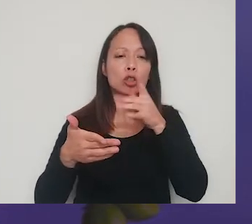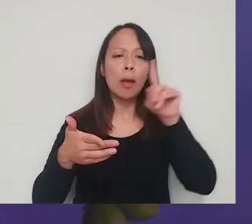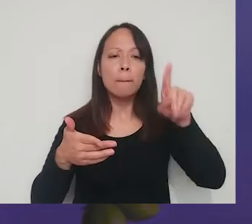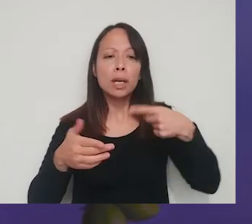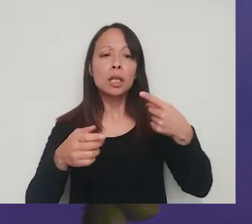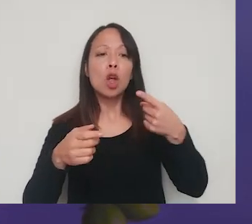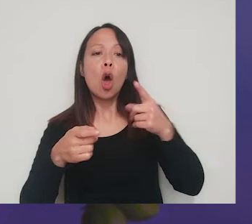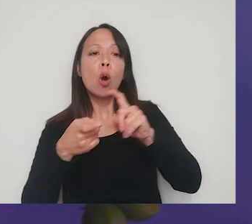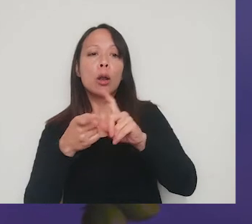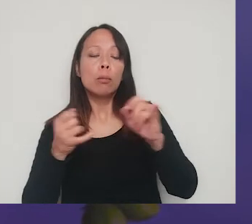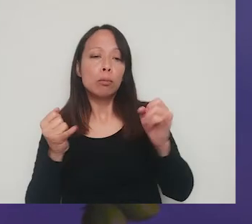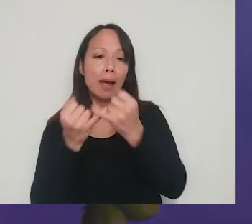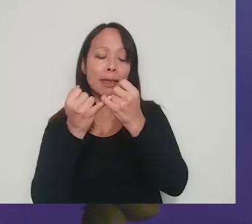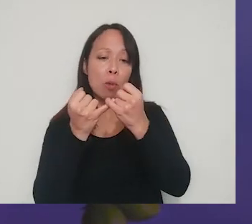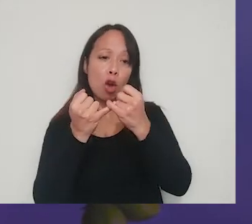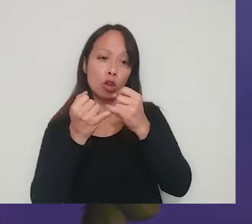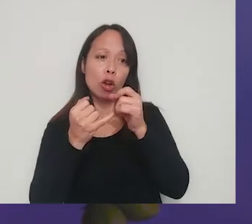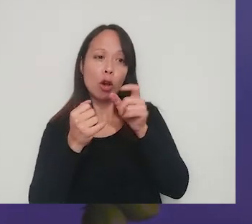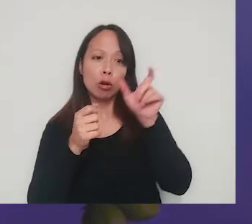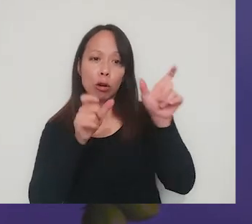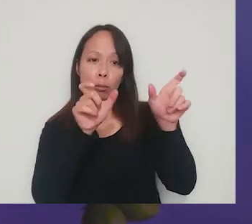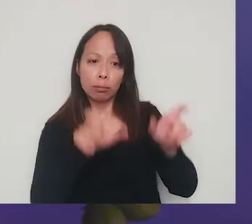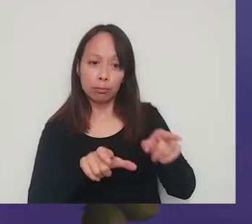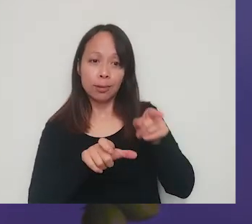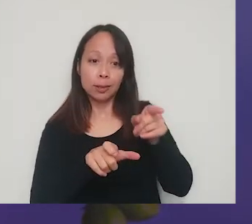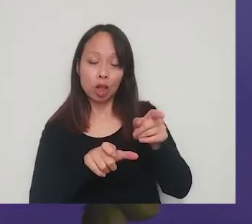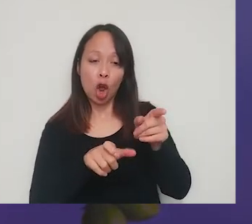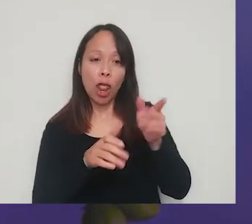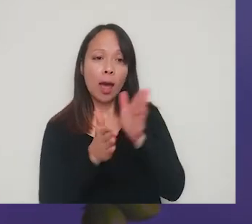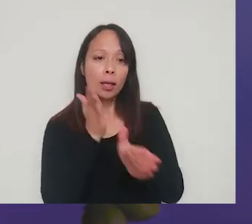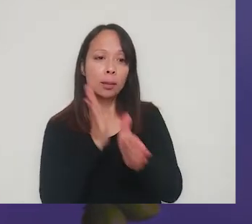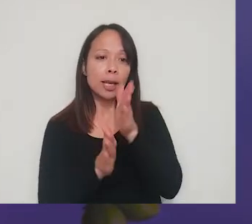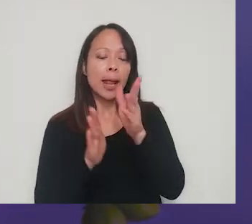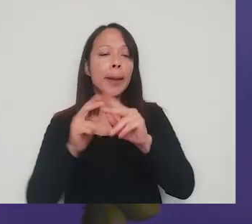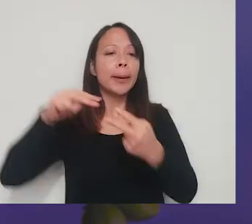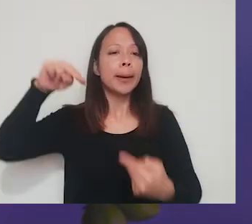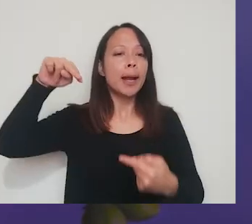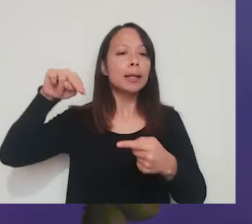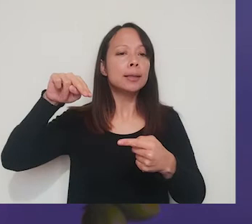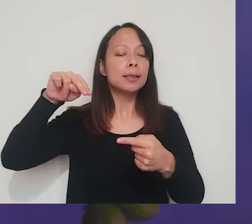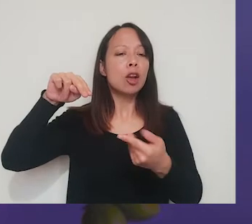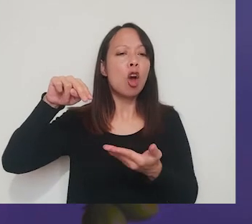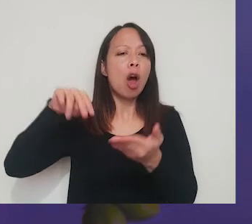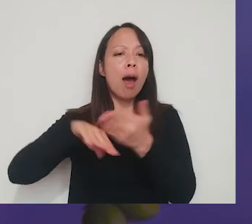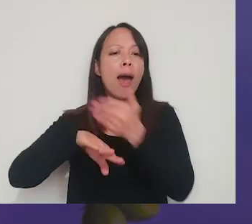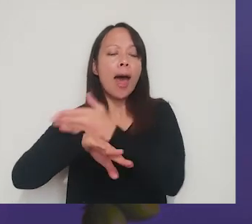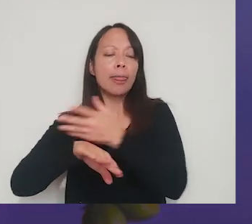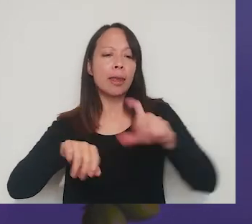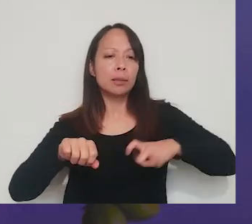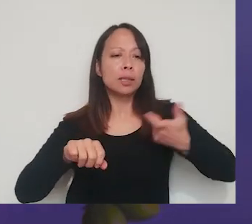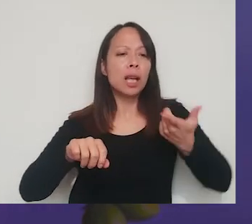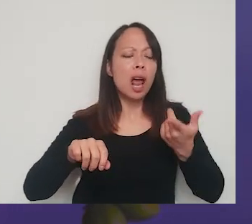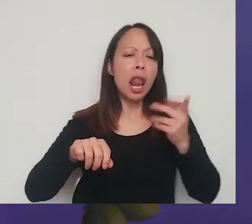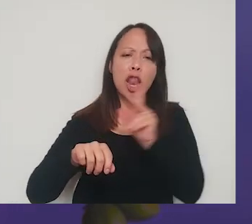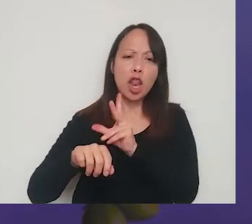dio como consecuencia de un matrimonio que había recurrido y había solicitado la cobertura del diagnóstico genético preimplantario. Su empresa de